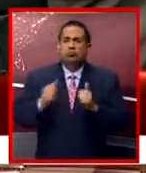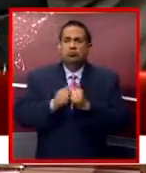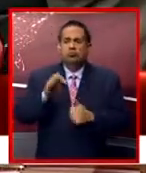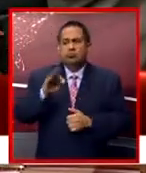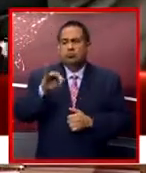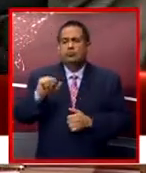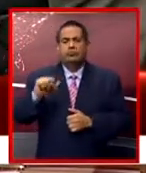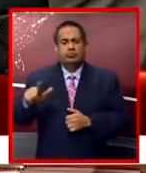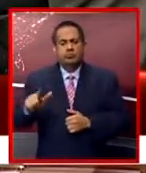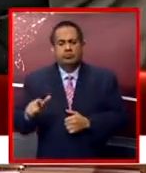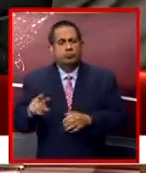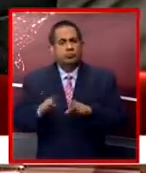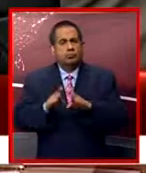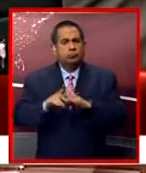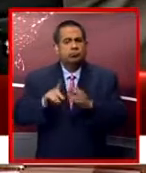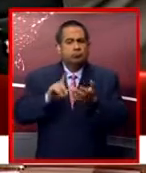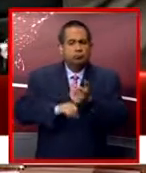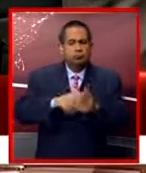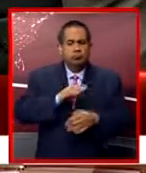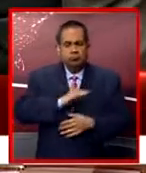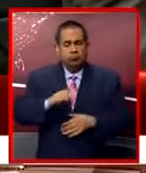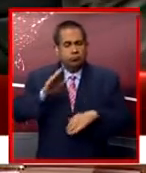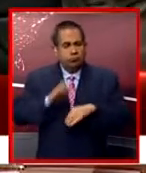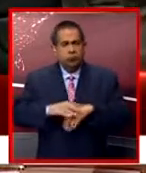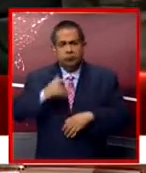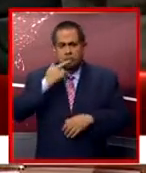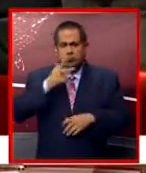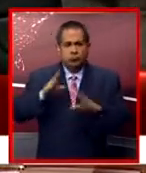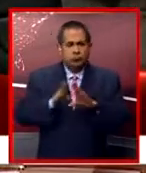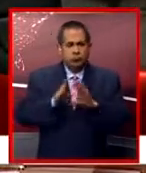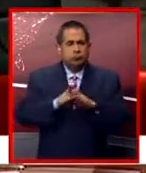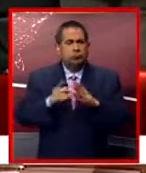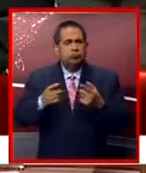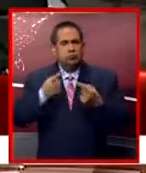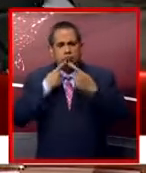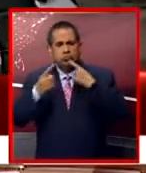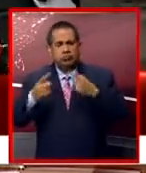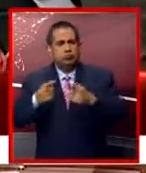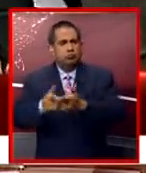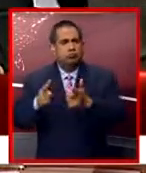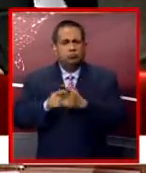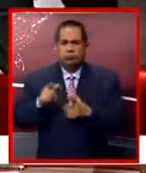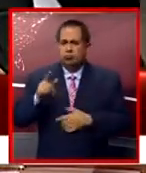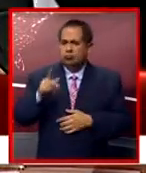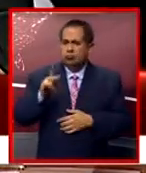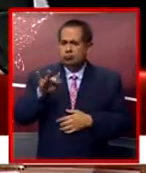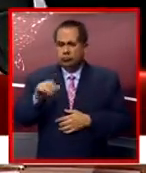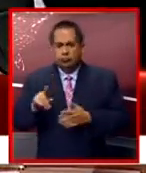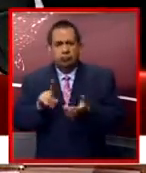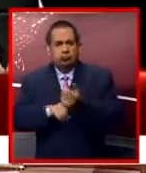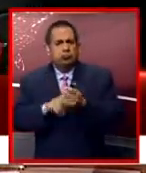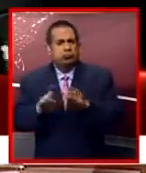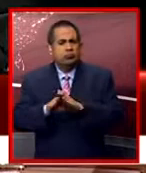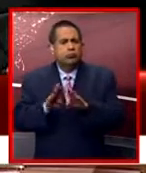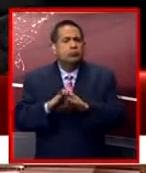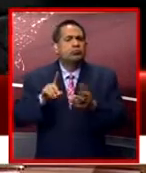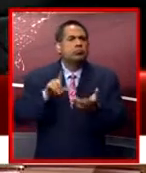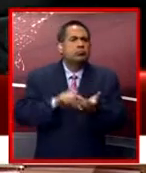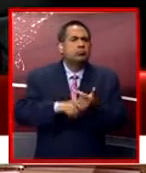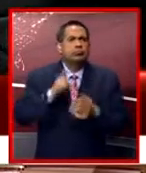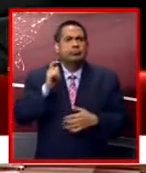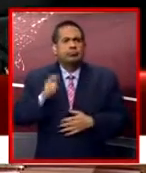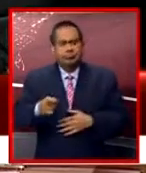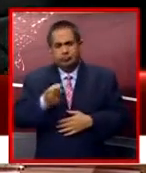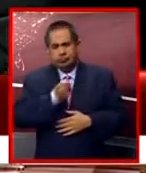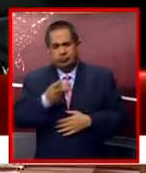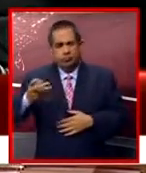fiscal, que nos va a permitir tener un mejor balance de los requerimientos del sector público y la estabilidad que ha permitido afrontar